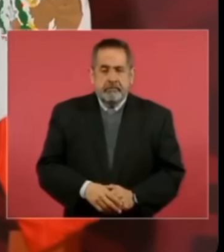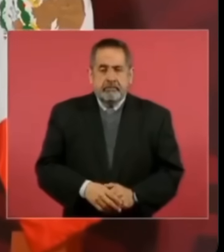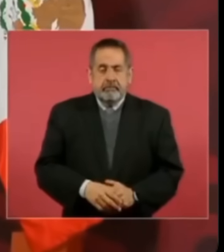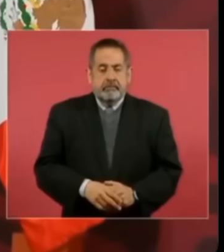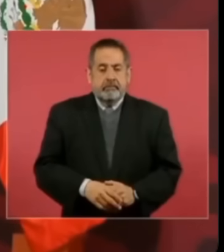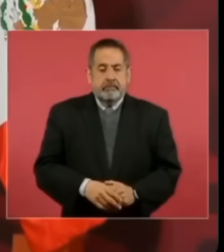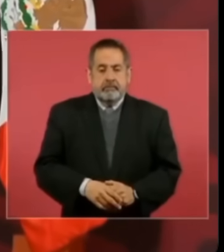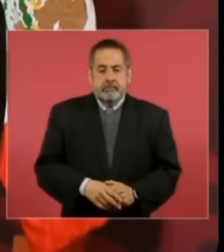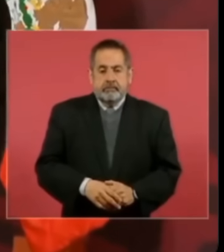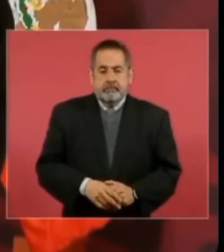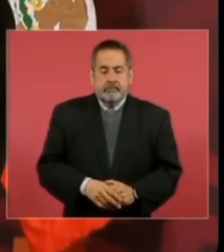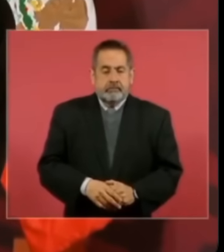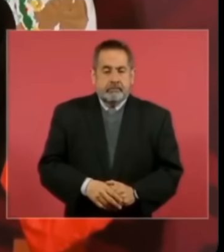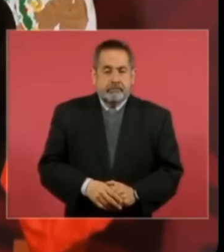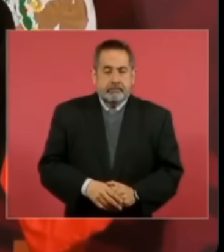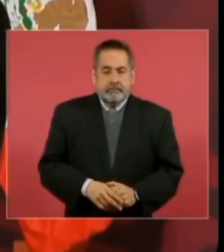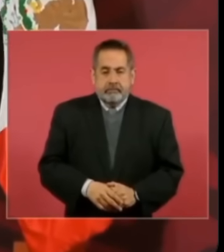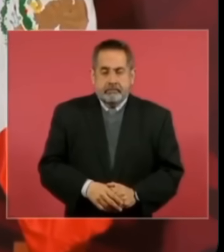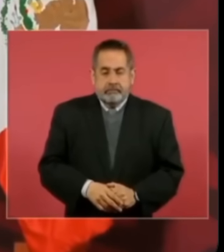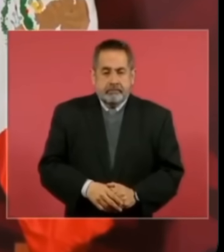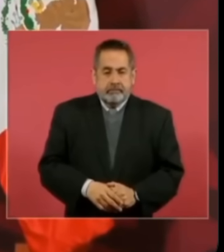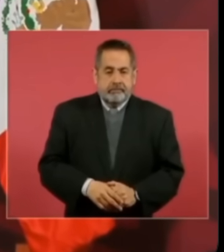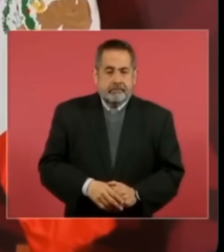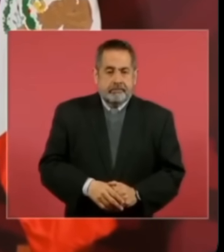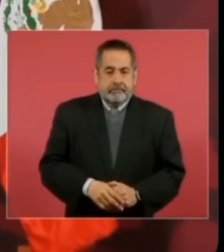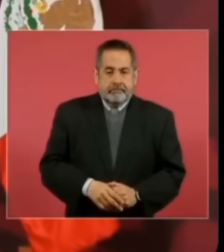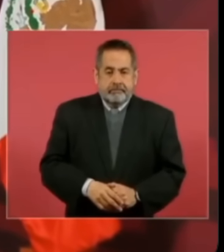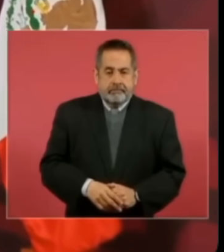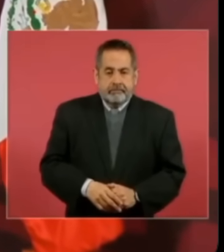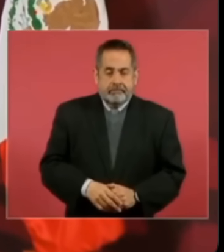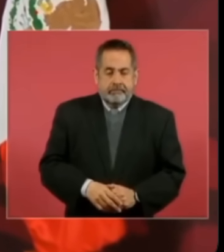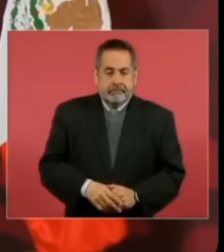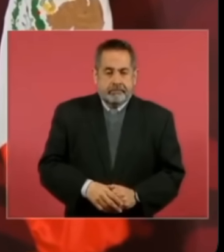Gil, un periodista de investigación que